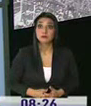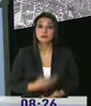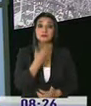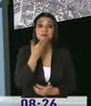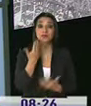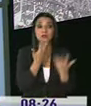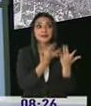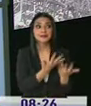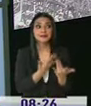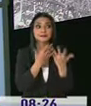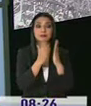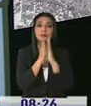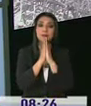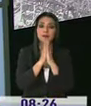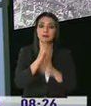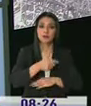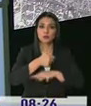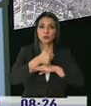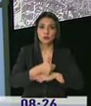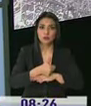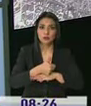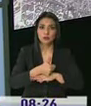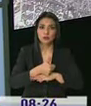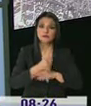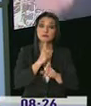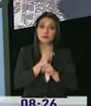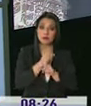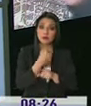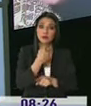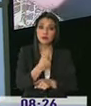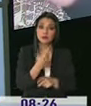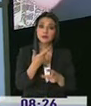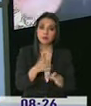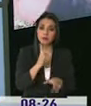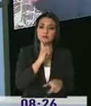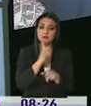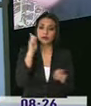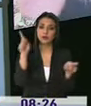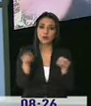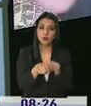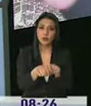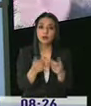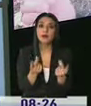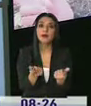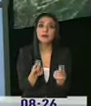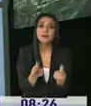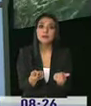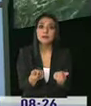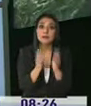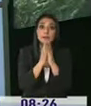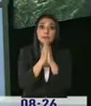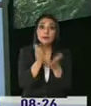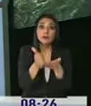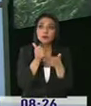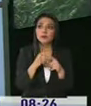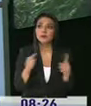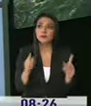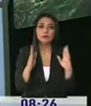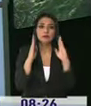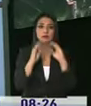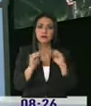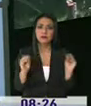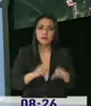mejor solicitar a las autoridades. Eso sí, como dice la vecina, yo comparto, celeridad, o sea,